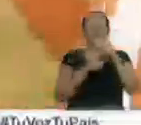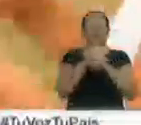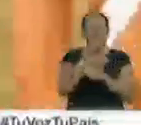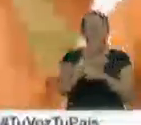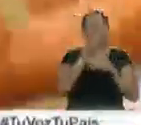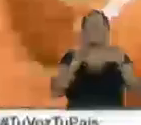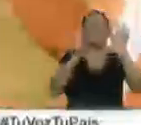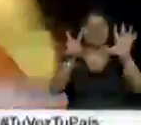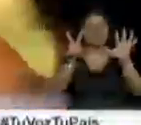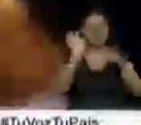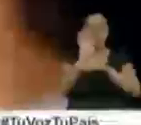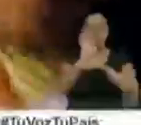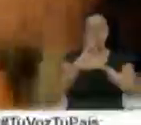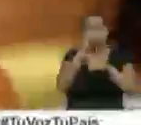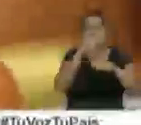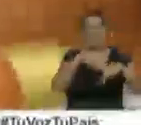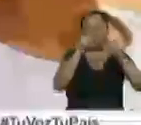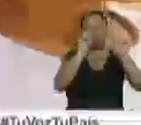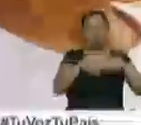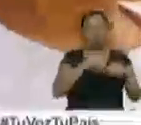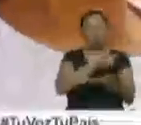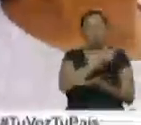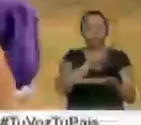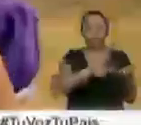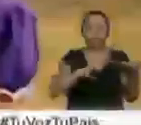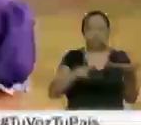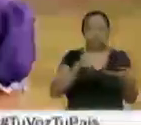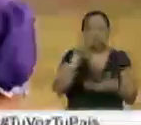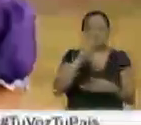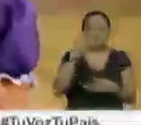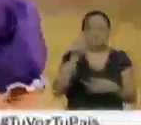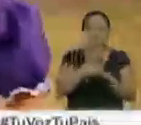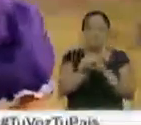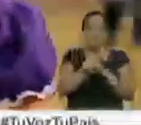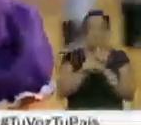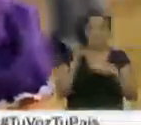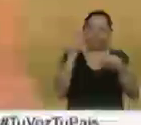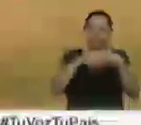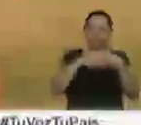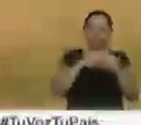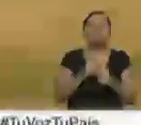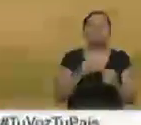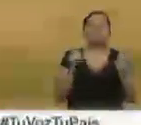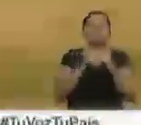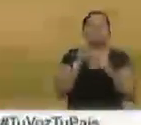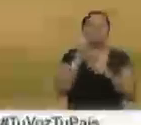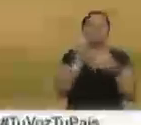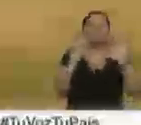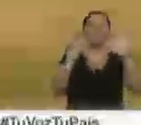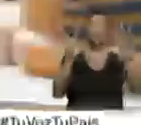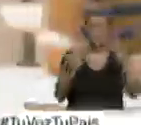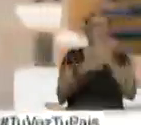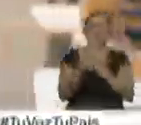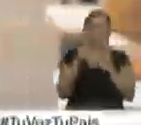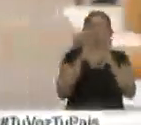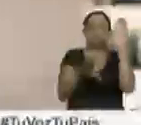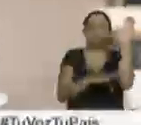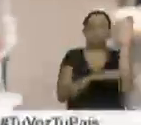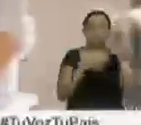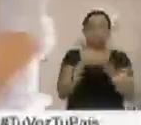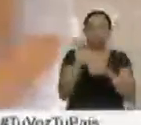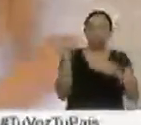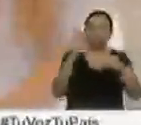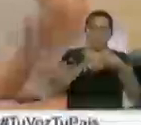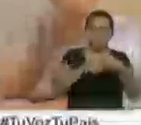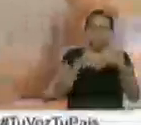2007, Ecuador suscribió la Convención sobre los Derechos de las Personas con Discapacidad y en 2008 se aprobó la nueva Constitución de la República,